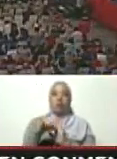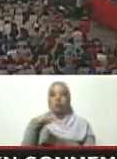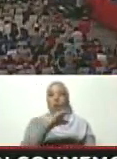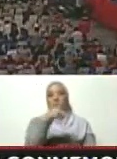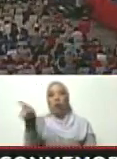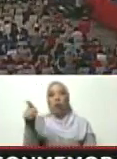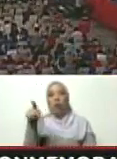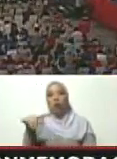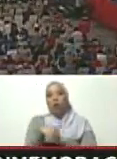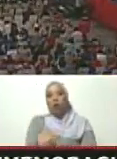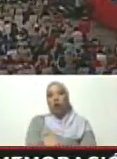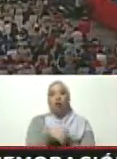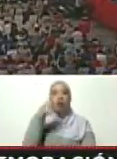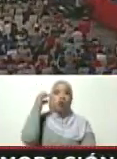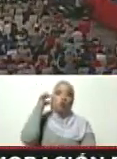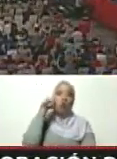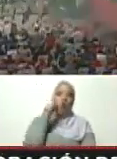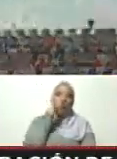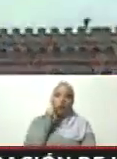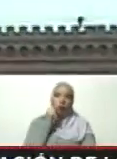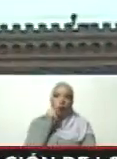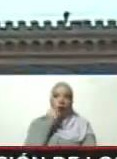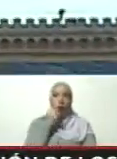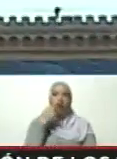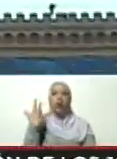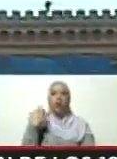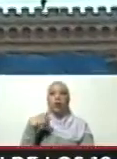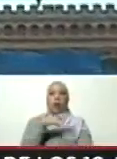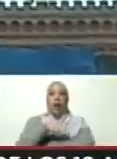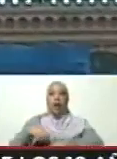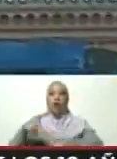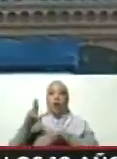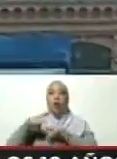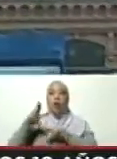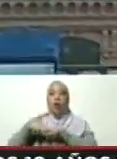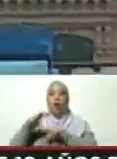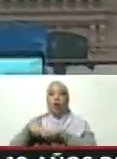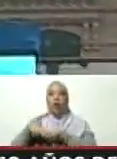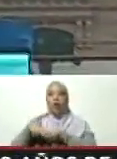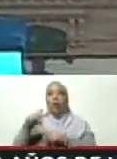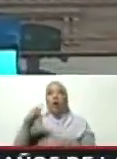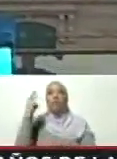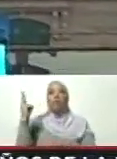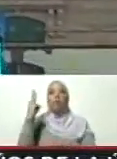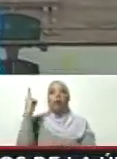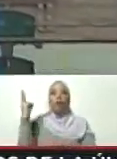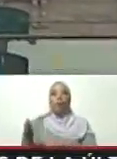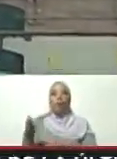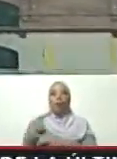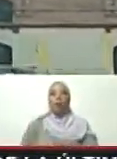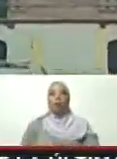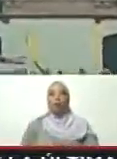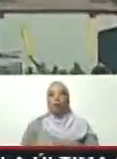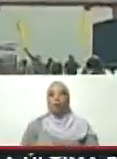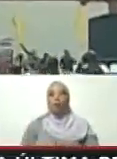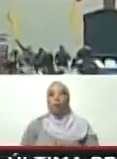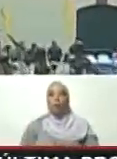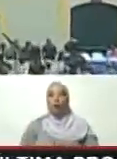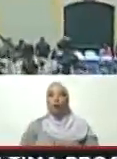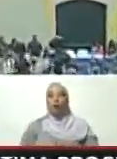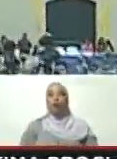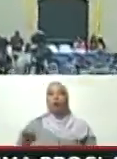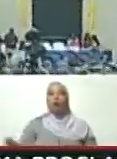de la Avenida Sucre, de Gato Negro, de Propatria, de